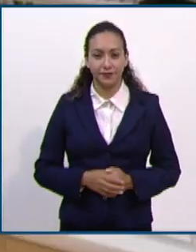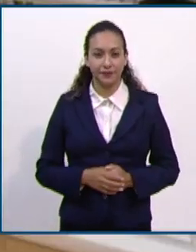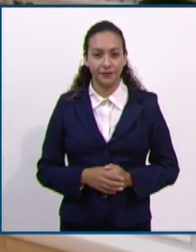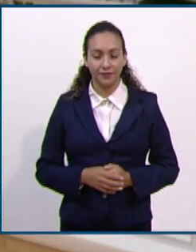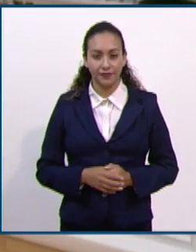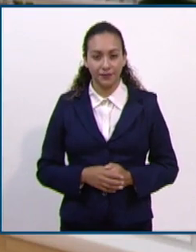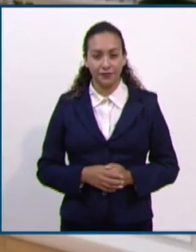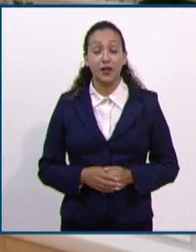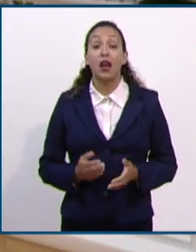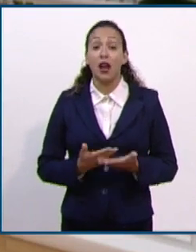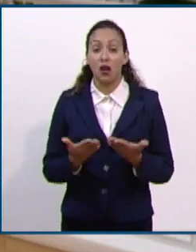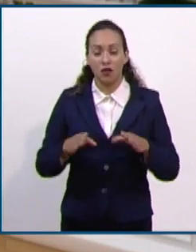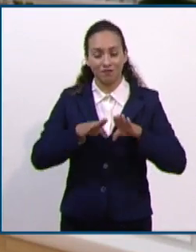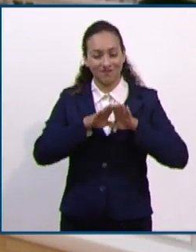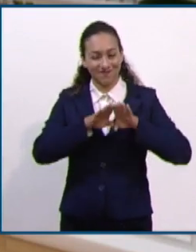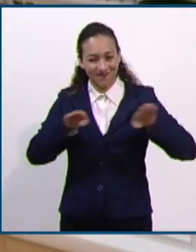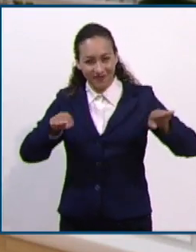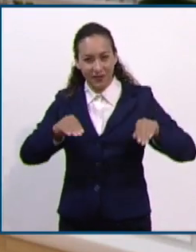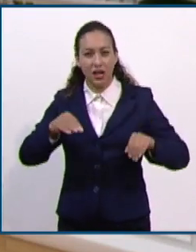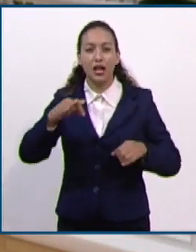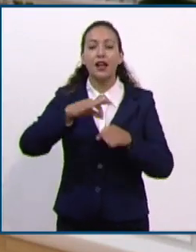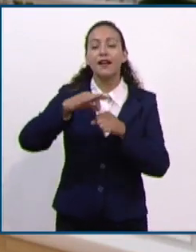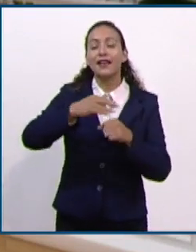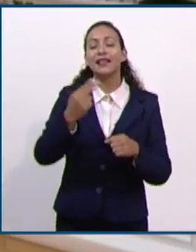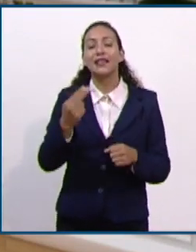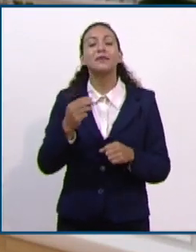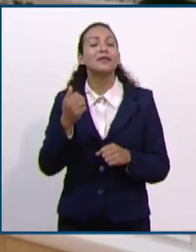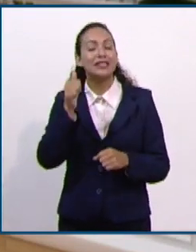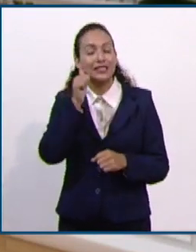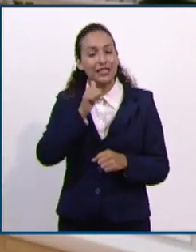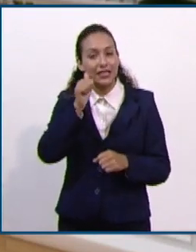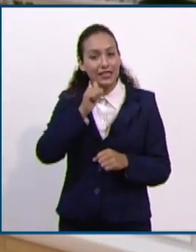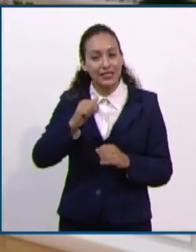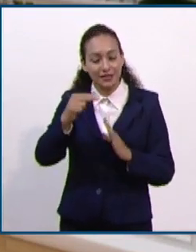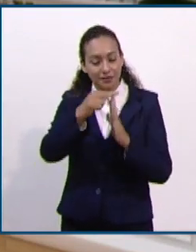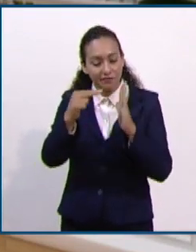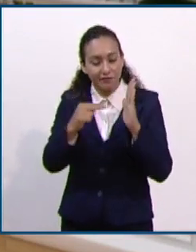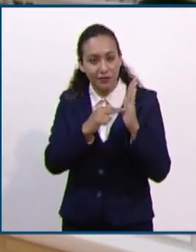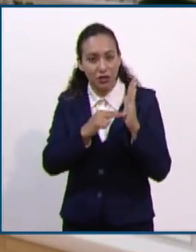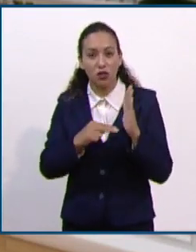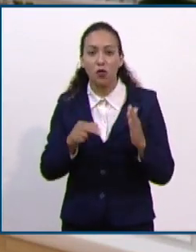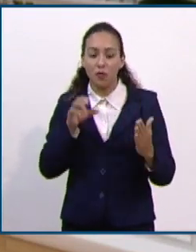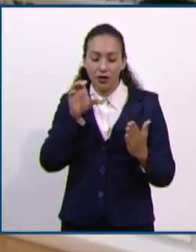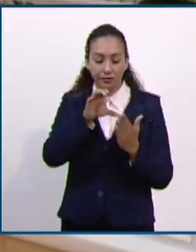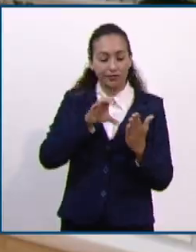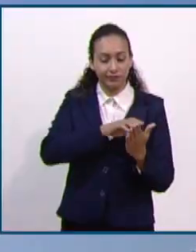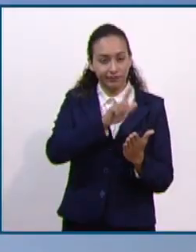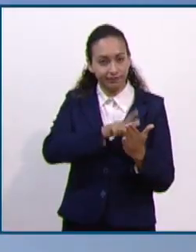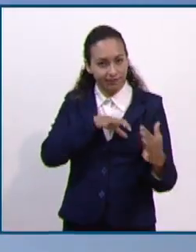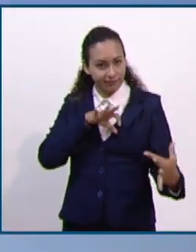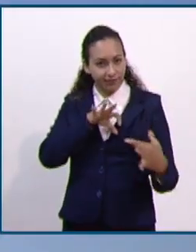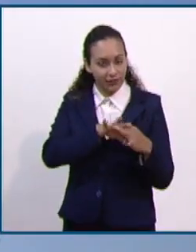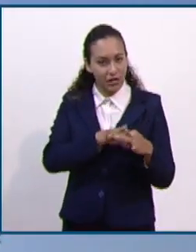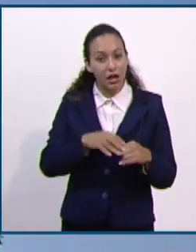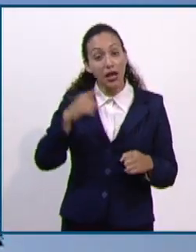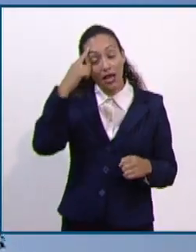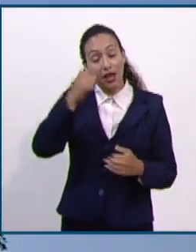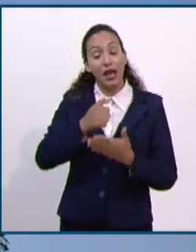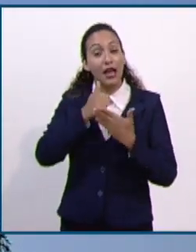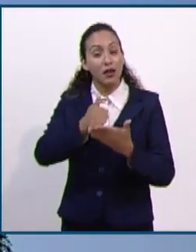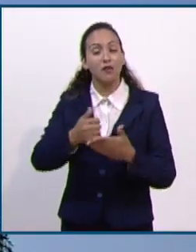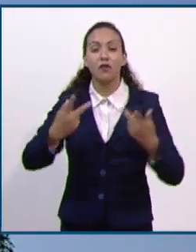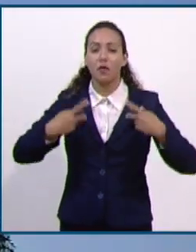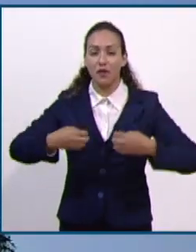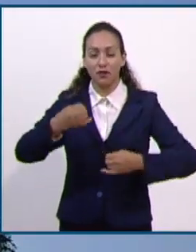Y en toda democracia moderna deben existir normas consagradas a nivel constitucional que garanticen la autonomía e